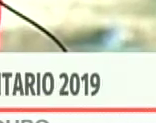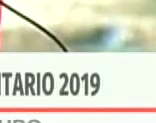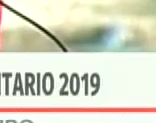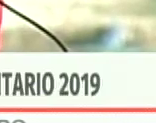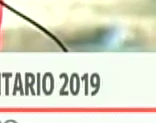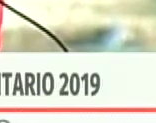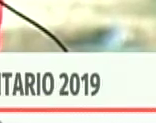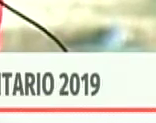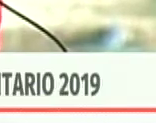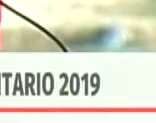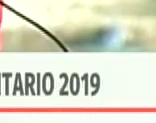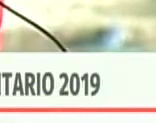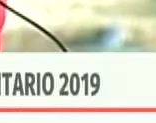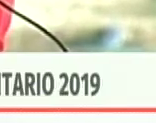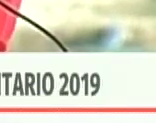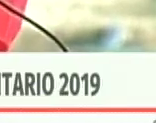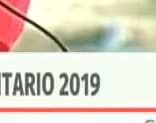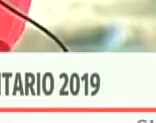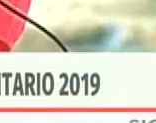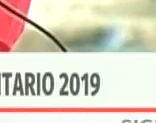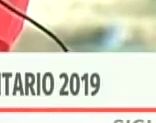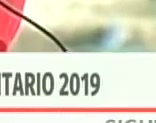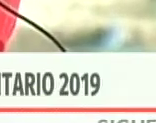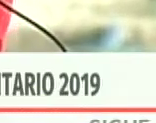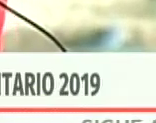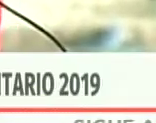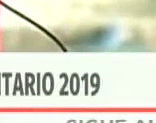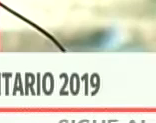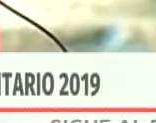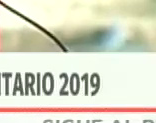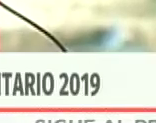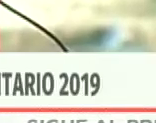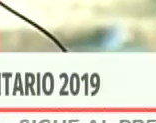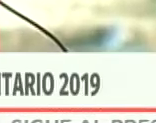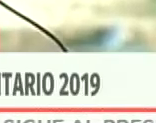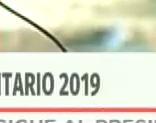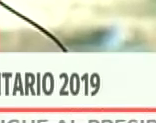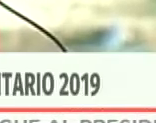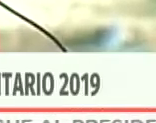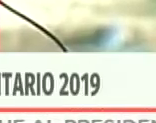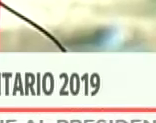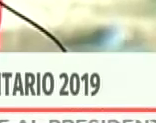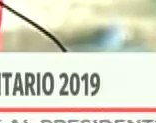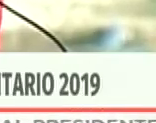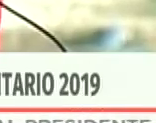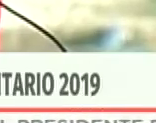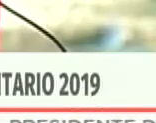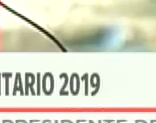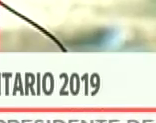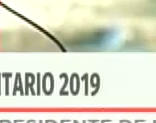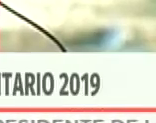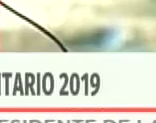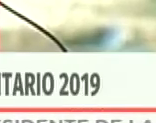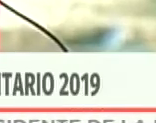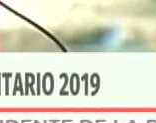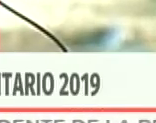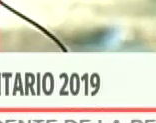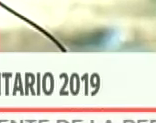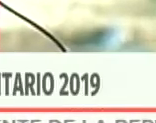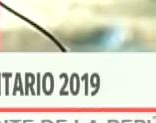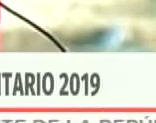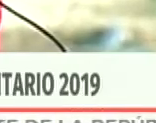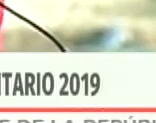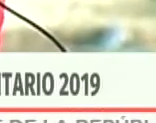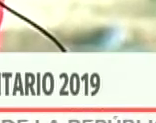hay 2.000 estudiantes atletas de deporte adaptado. Es decir, niños y niñas de educación especial que también participan en su formación